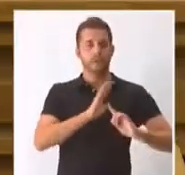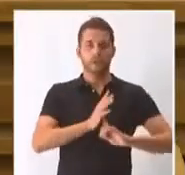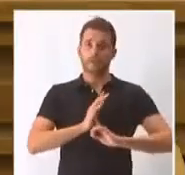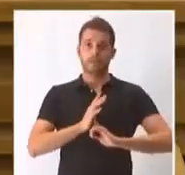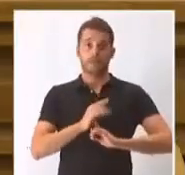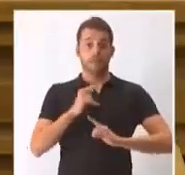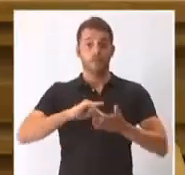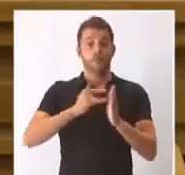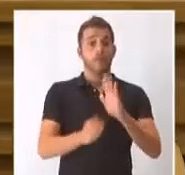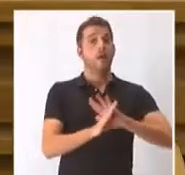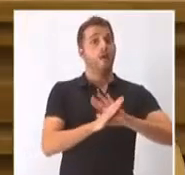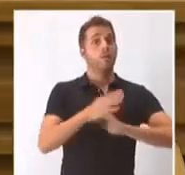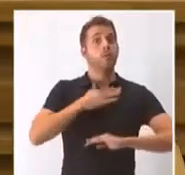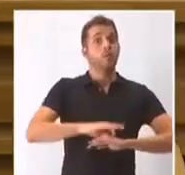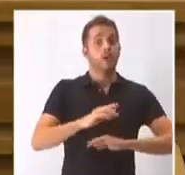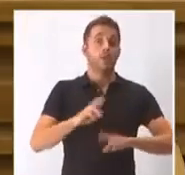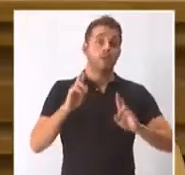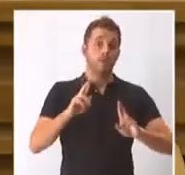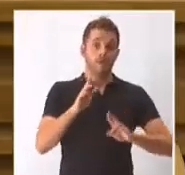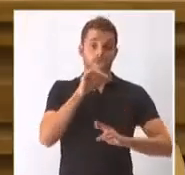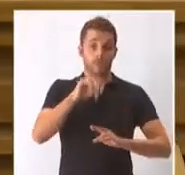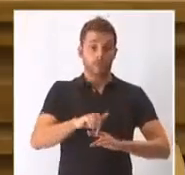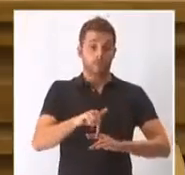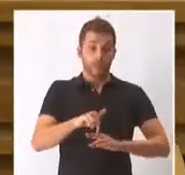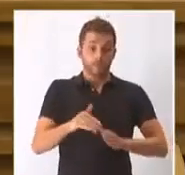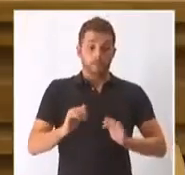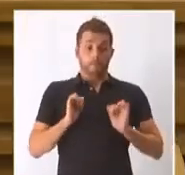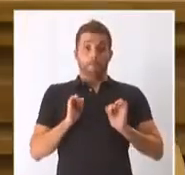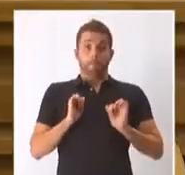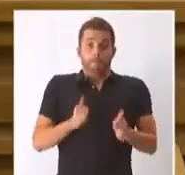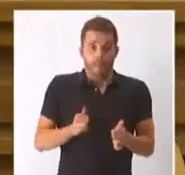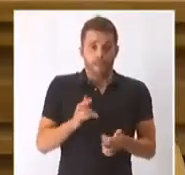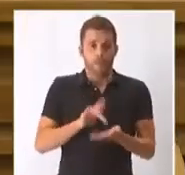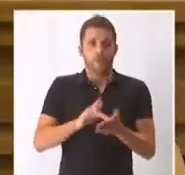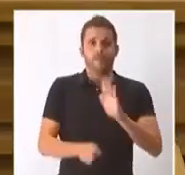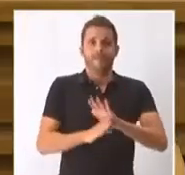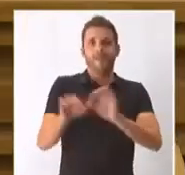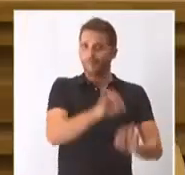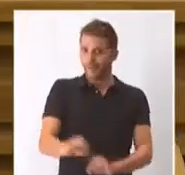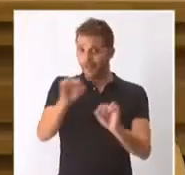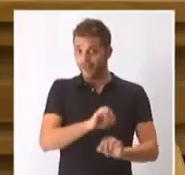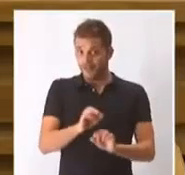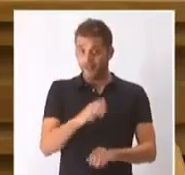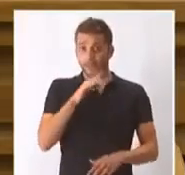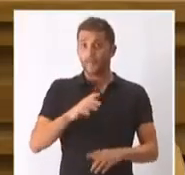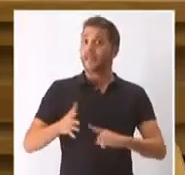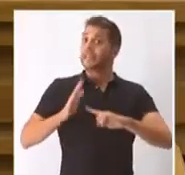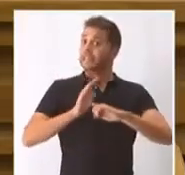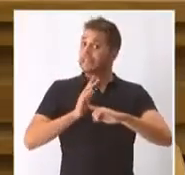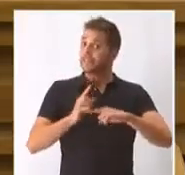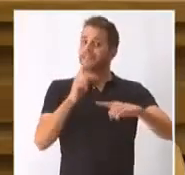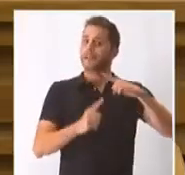por parte del estado porque ha iniciado un camino que evidentemente vamos a defender castilla la mancha está por debajo de la media nacional